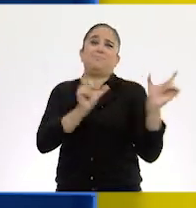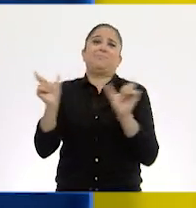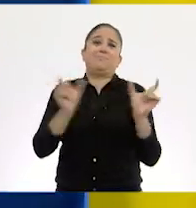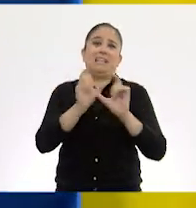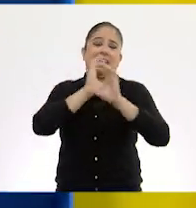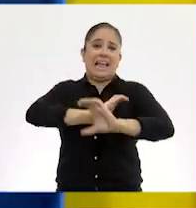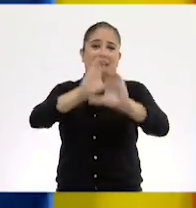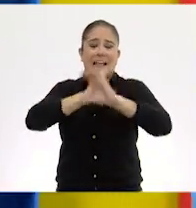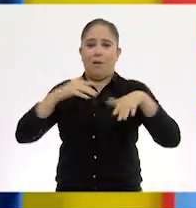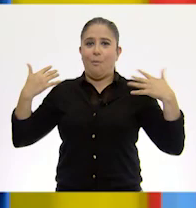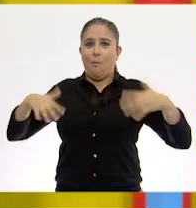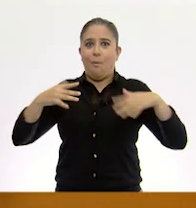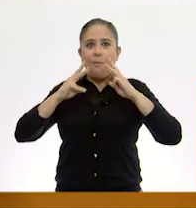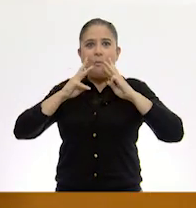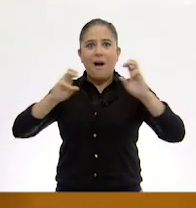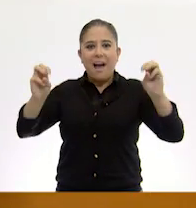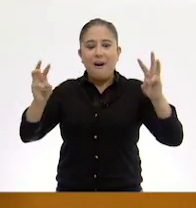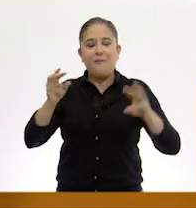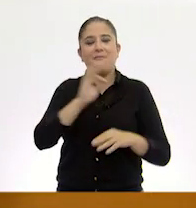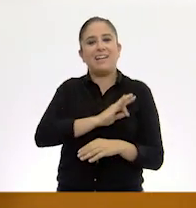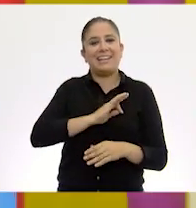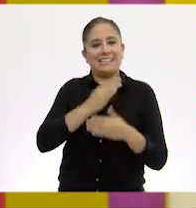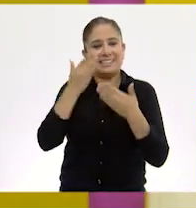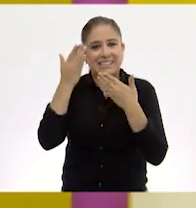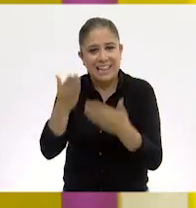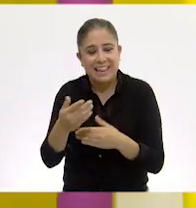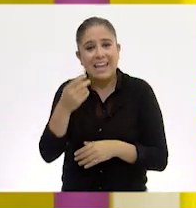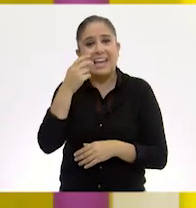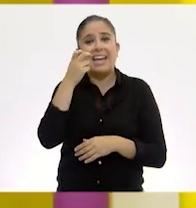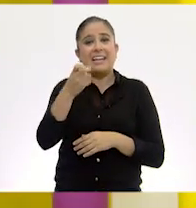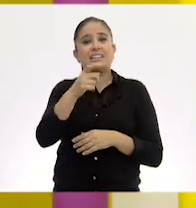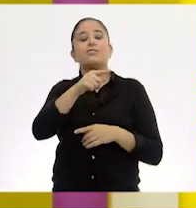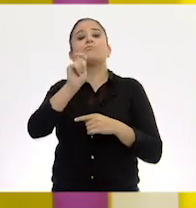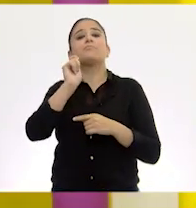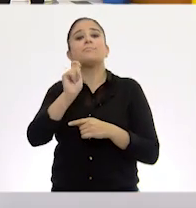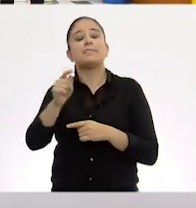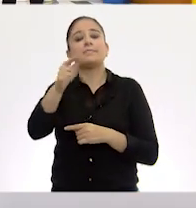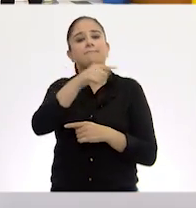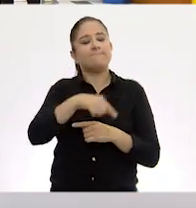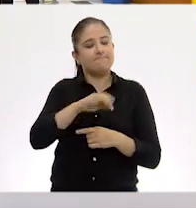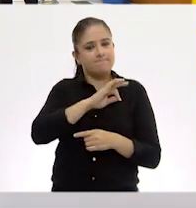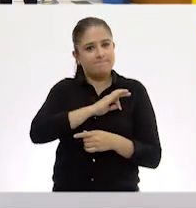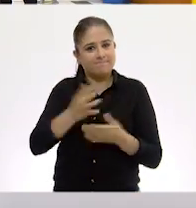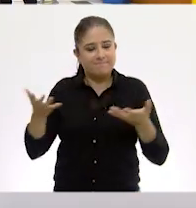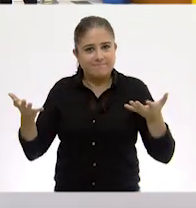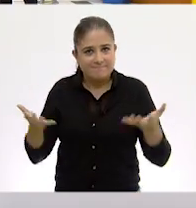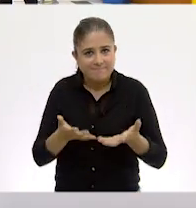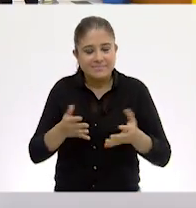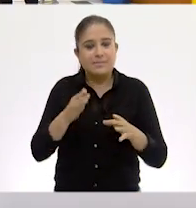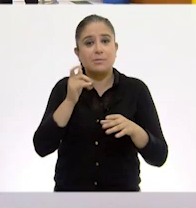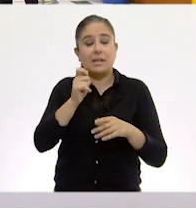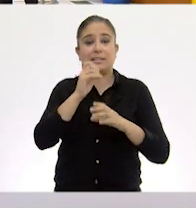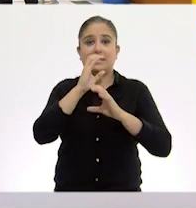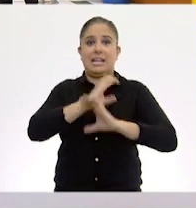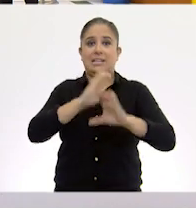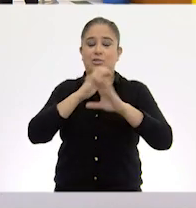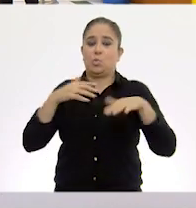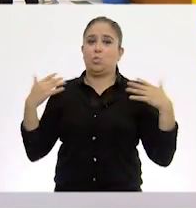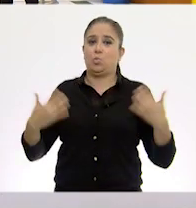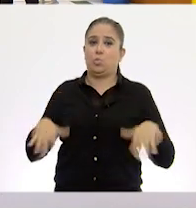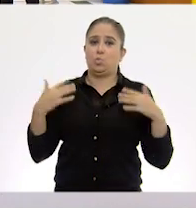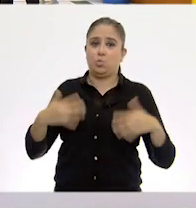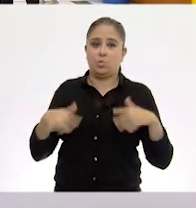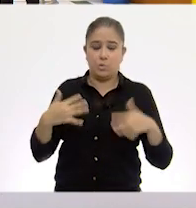así. ¡Felicidades! Sí, muy bien. Ese género rap igualmente es así, ¿no? Y igualmente fue una gran canción. Muchas y